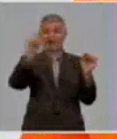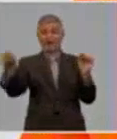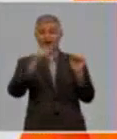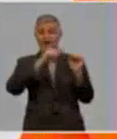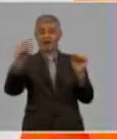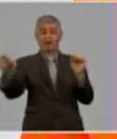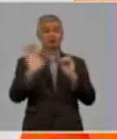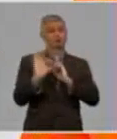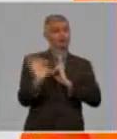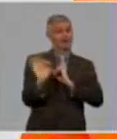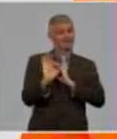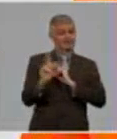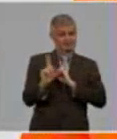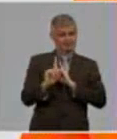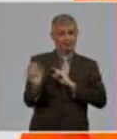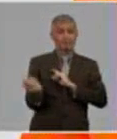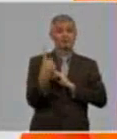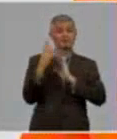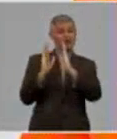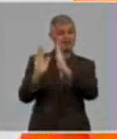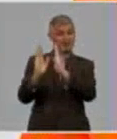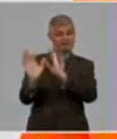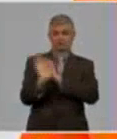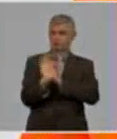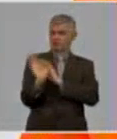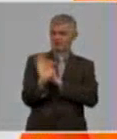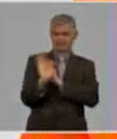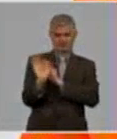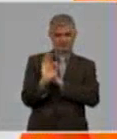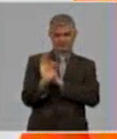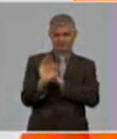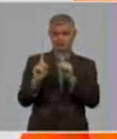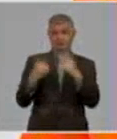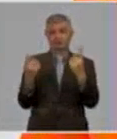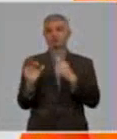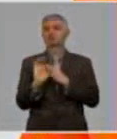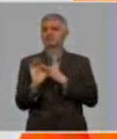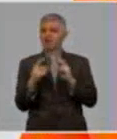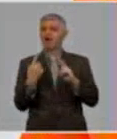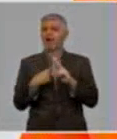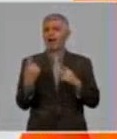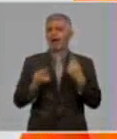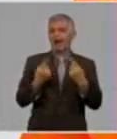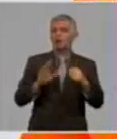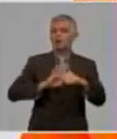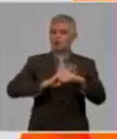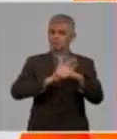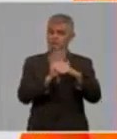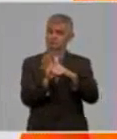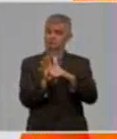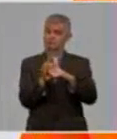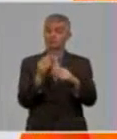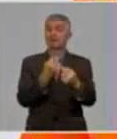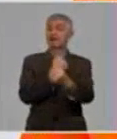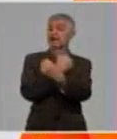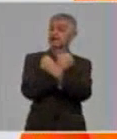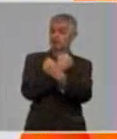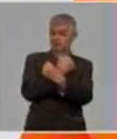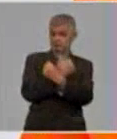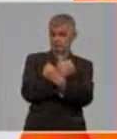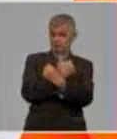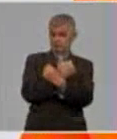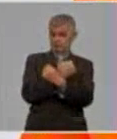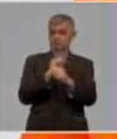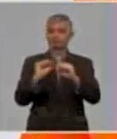evidentemente fase es una fase en la que todavía hay presencia de la COVID y es mucho riesgo, y también